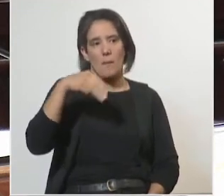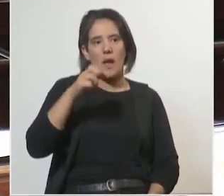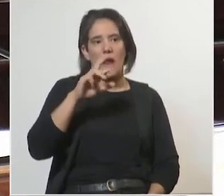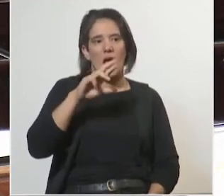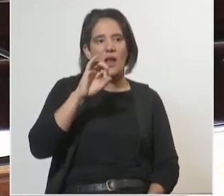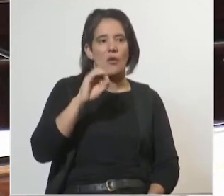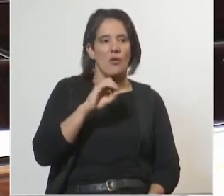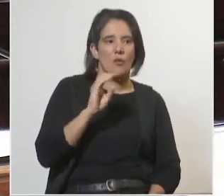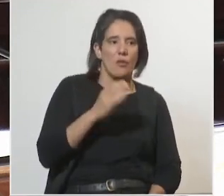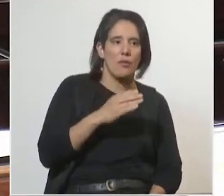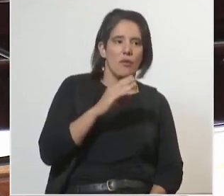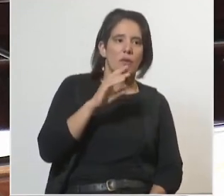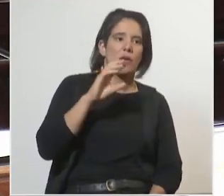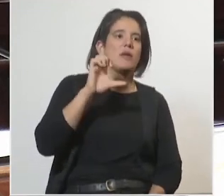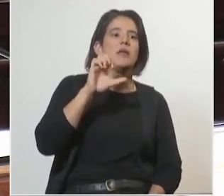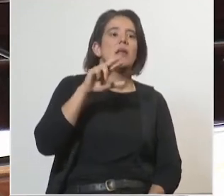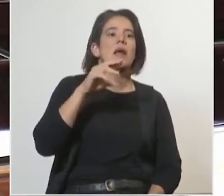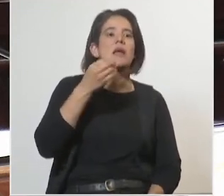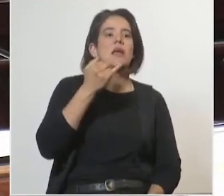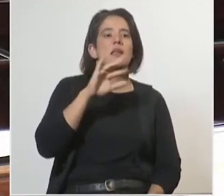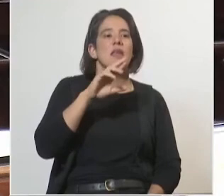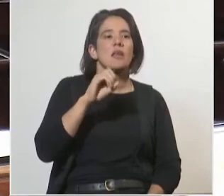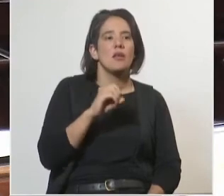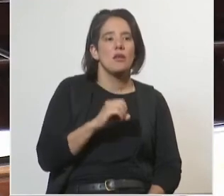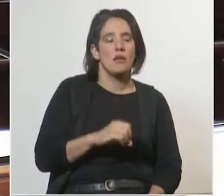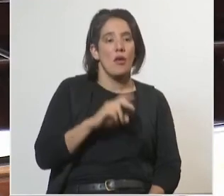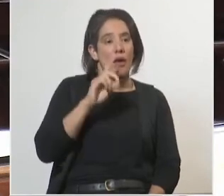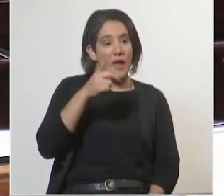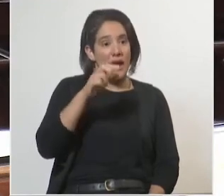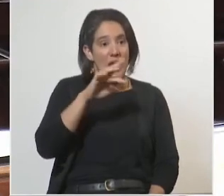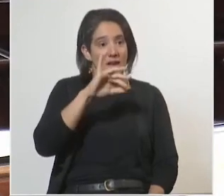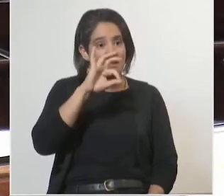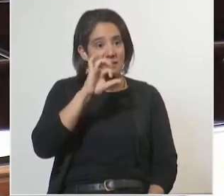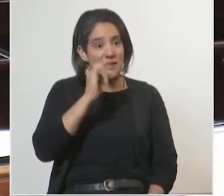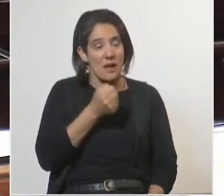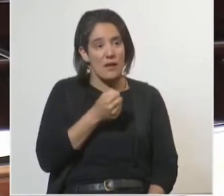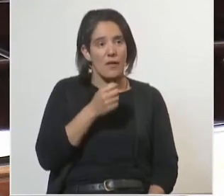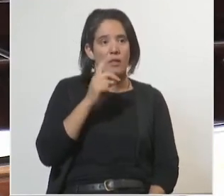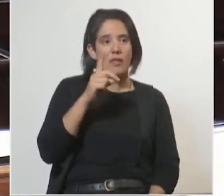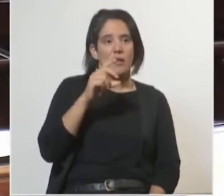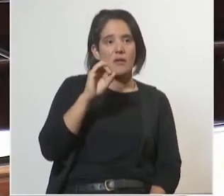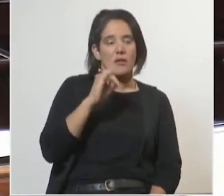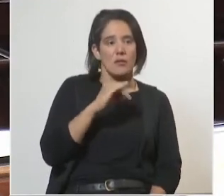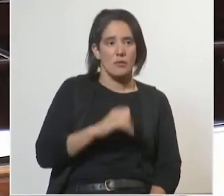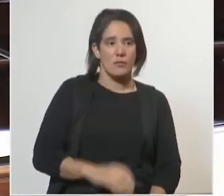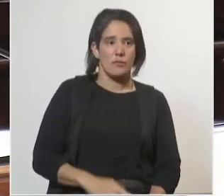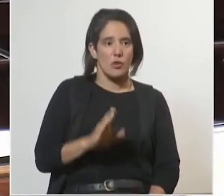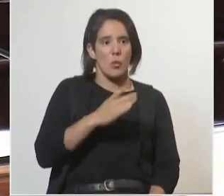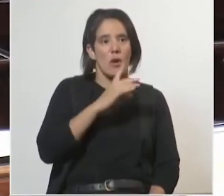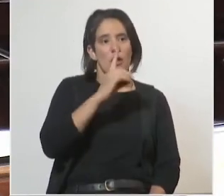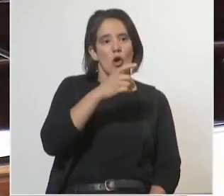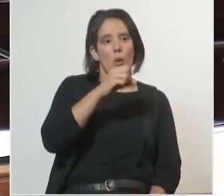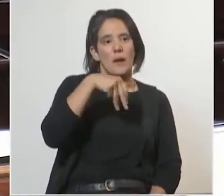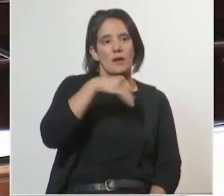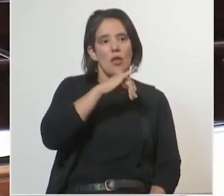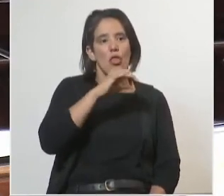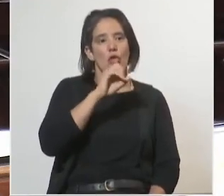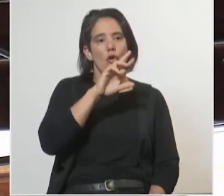Manaro, de Hilda Quirino, de Jaime Orosa García, de Pascual Guidet, como la de Gomenzoro,